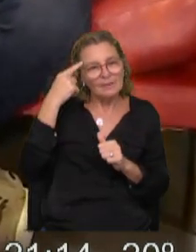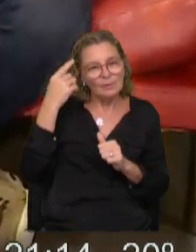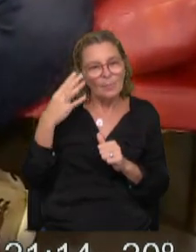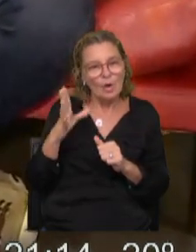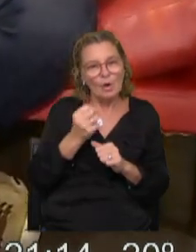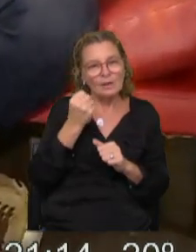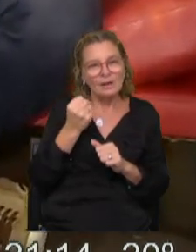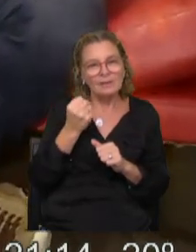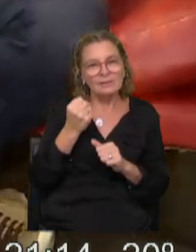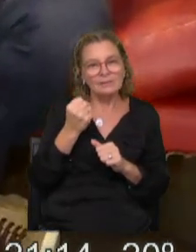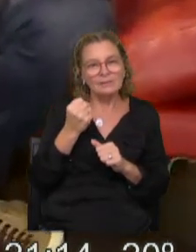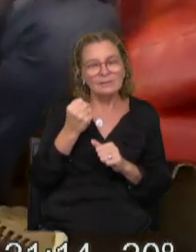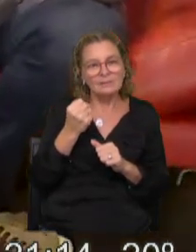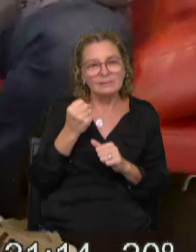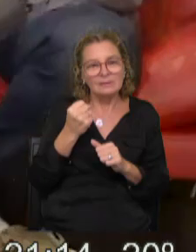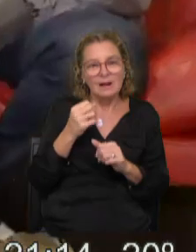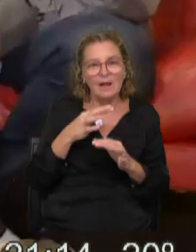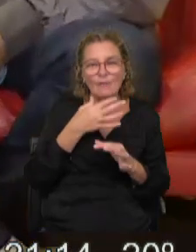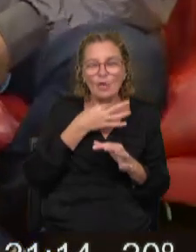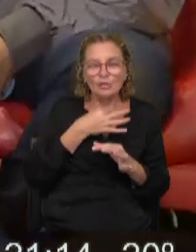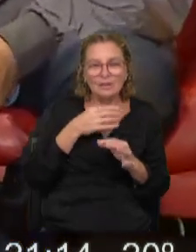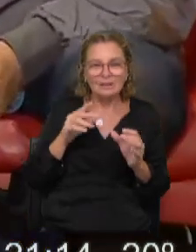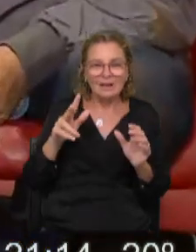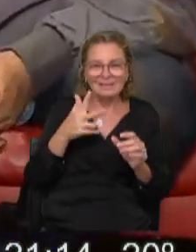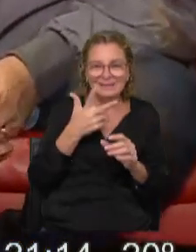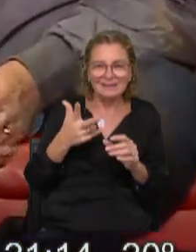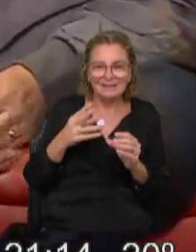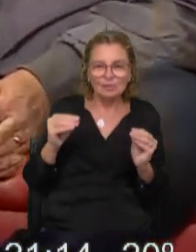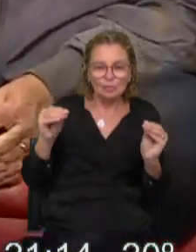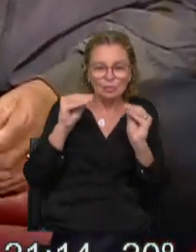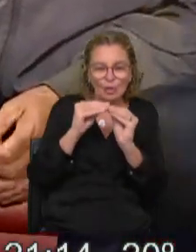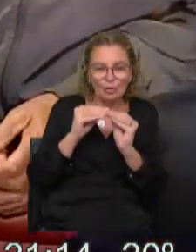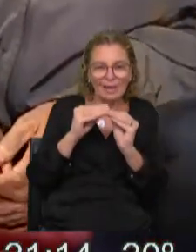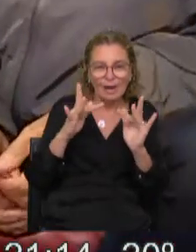logrado que entrelazar las voces que